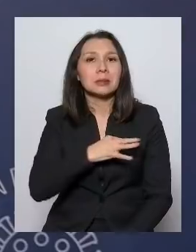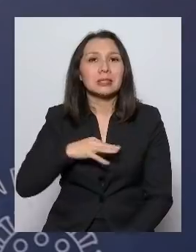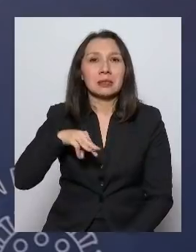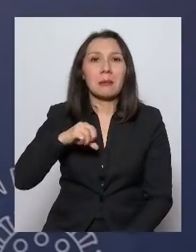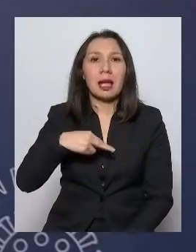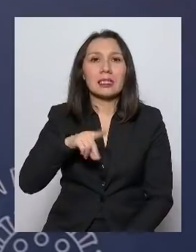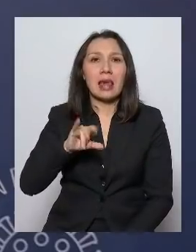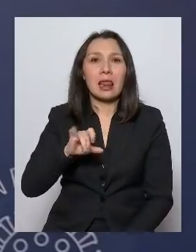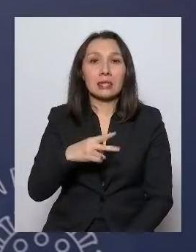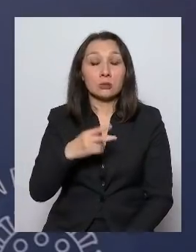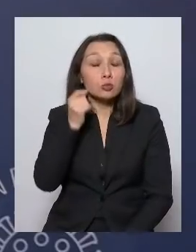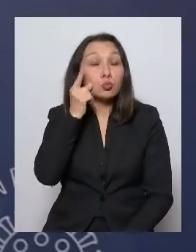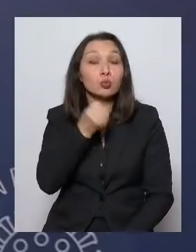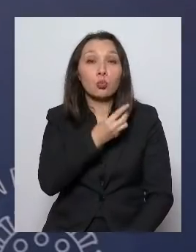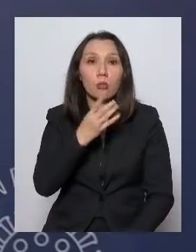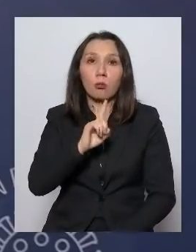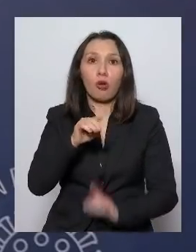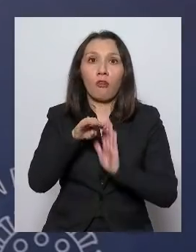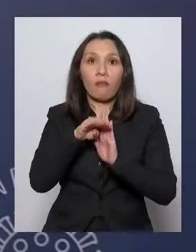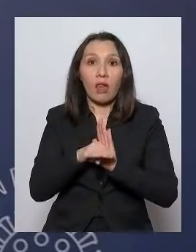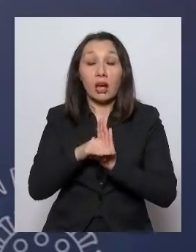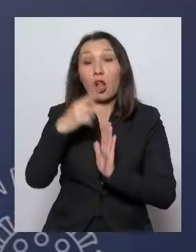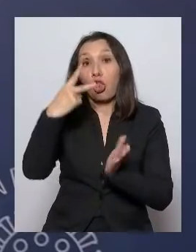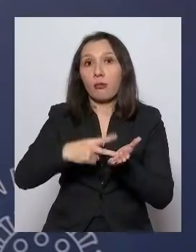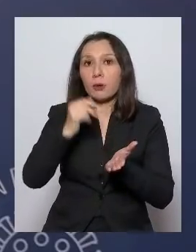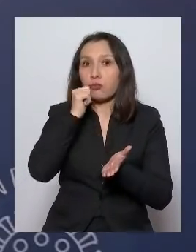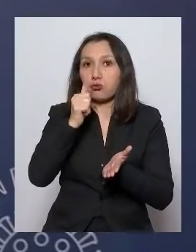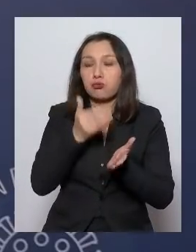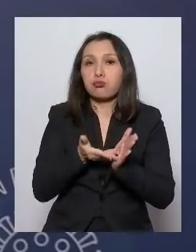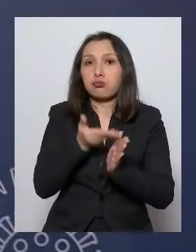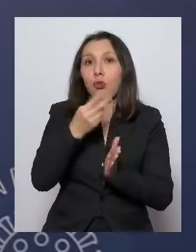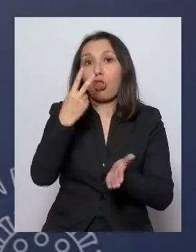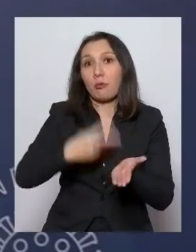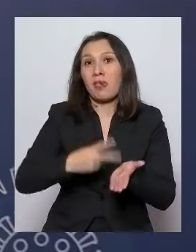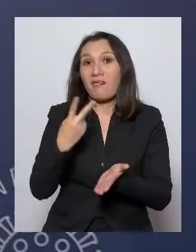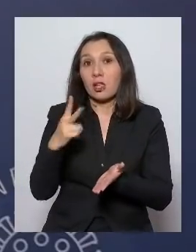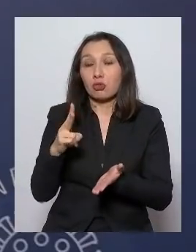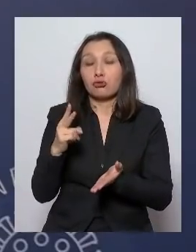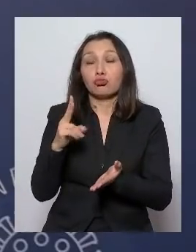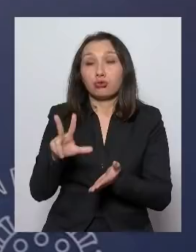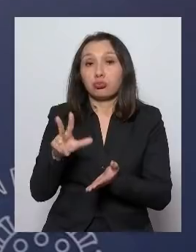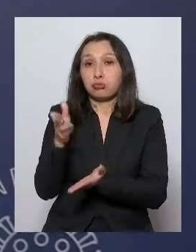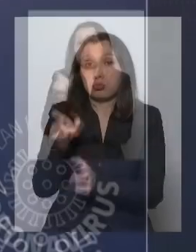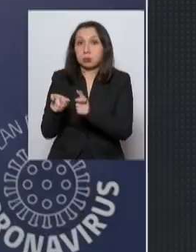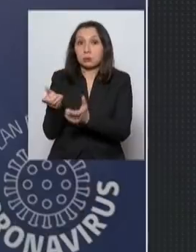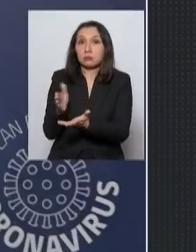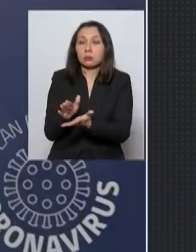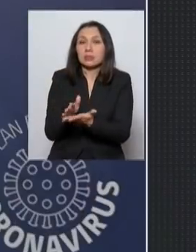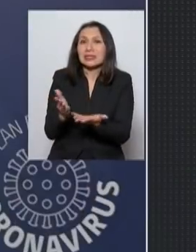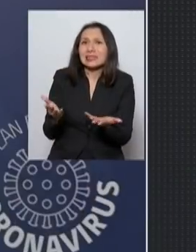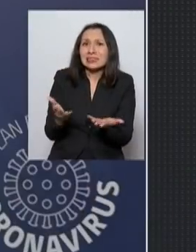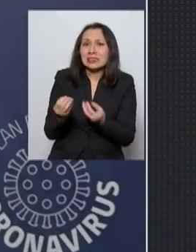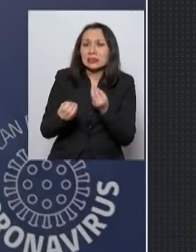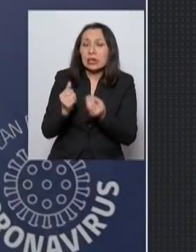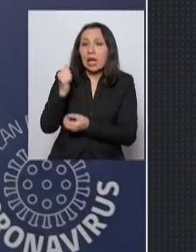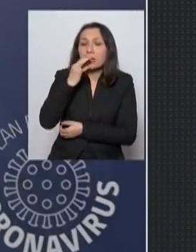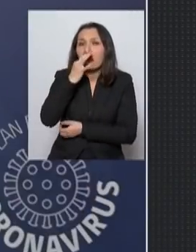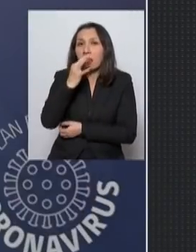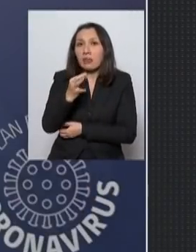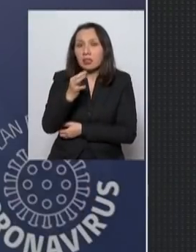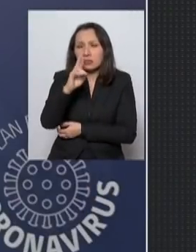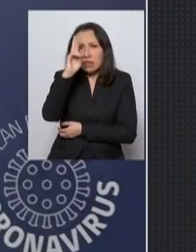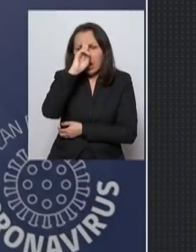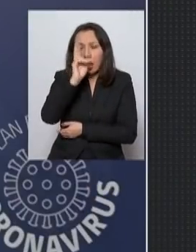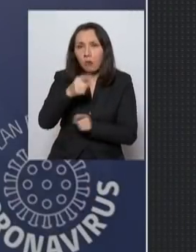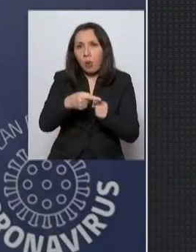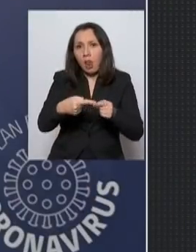de estas cifras que hemos conocido, no bajan los contagios de 2.028 fallecidos. Ayer decía que sería extrañísimo que no se